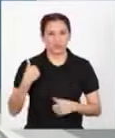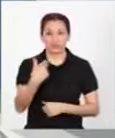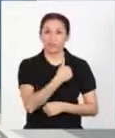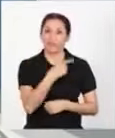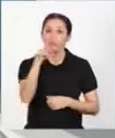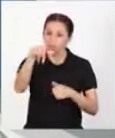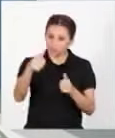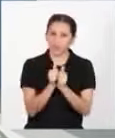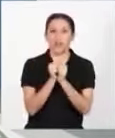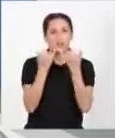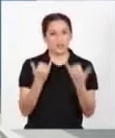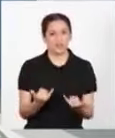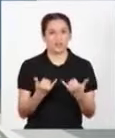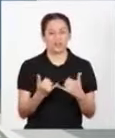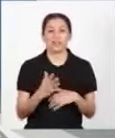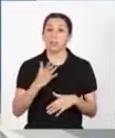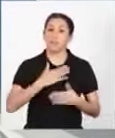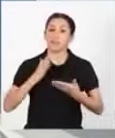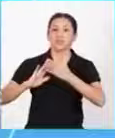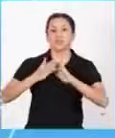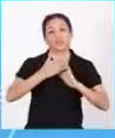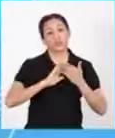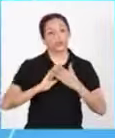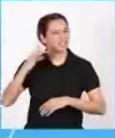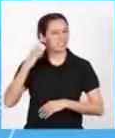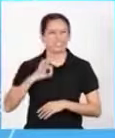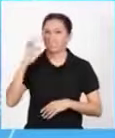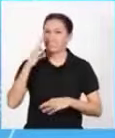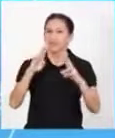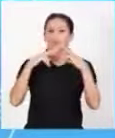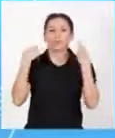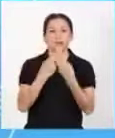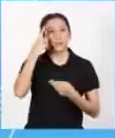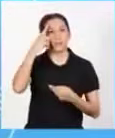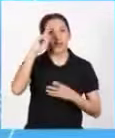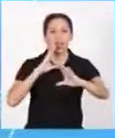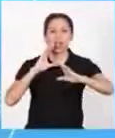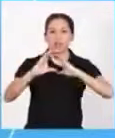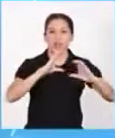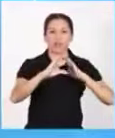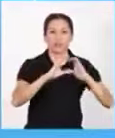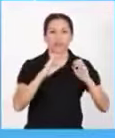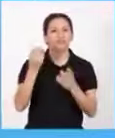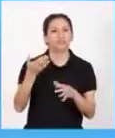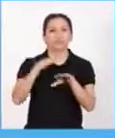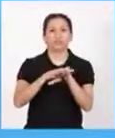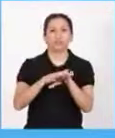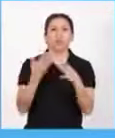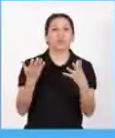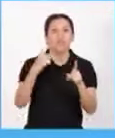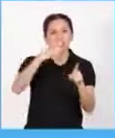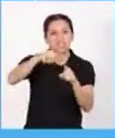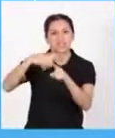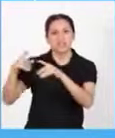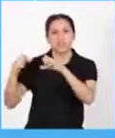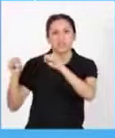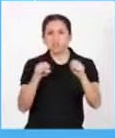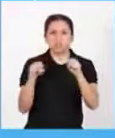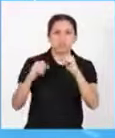bueno para nosotros que nos acompañes. Es que en mi comunidad siempre nos reunimos para hablar sobre los